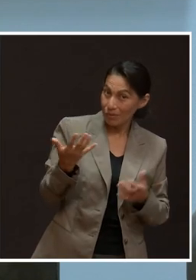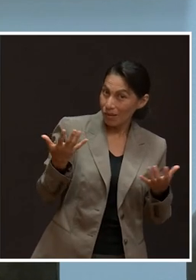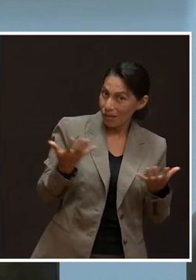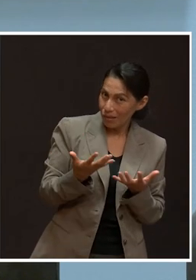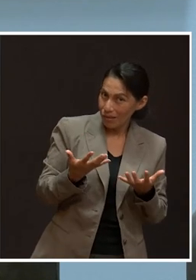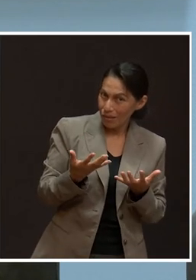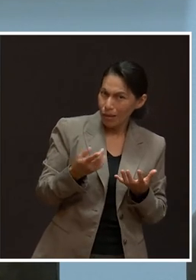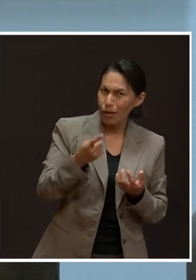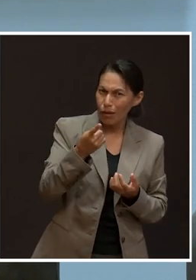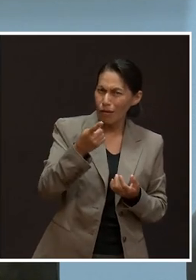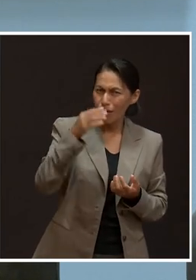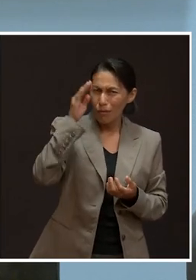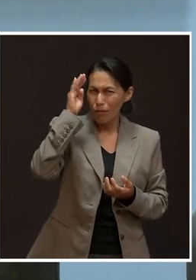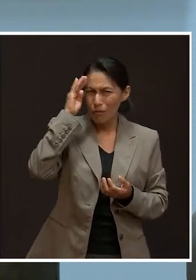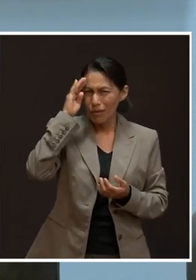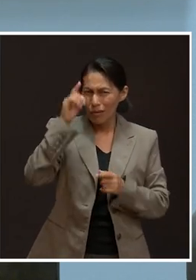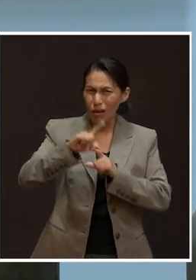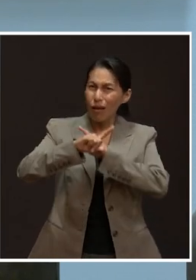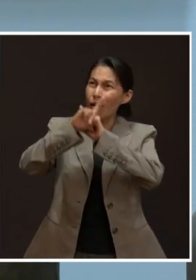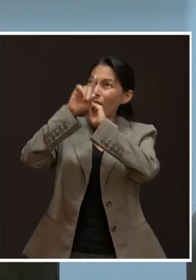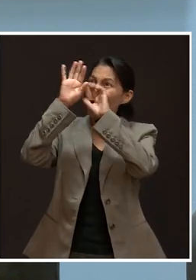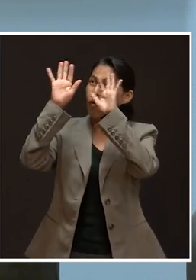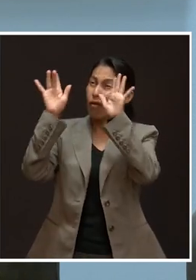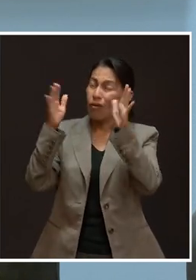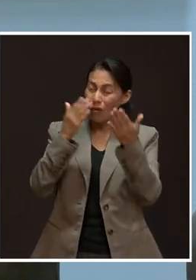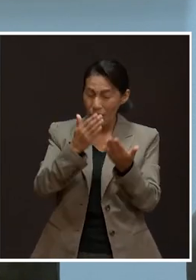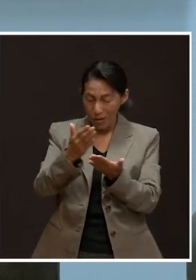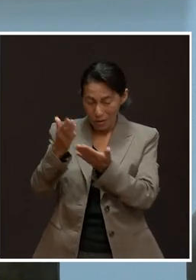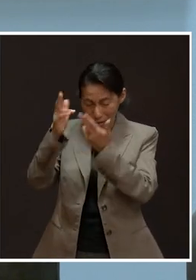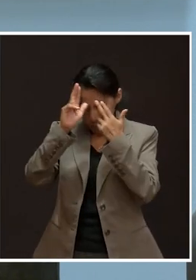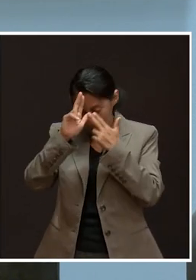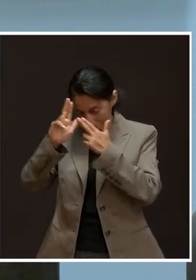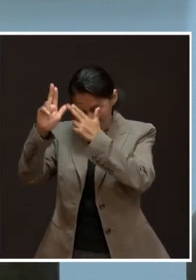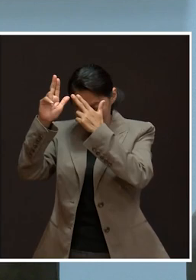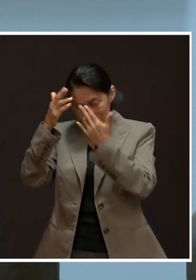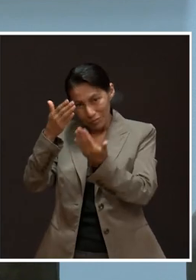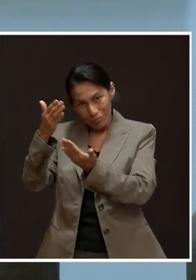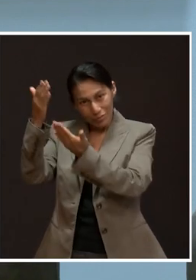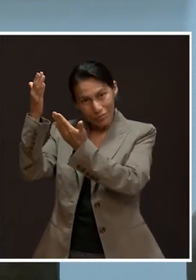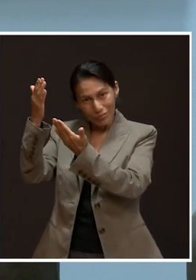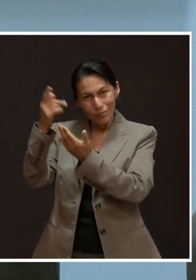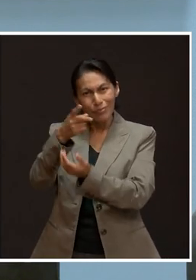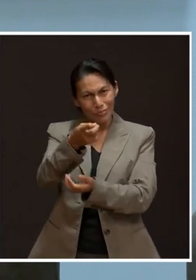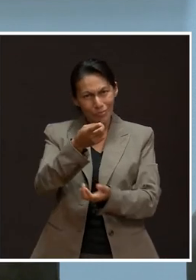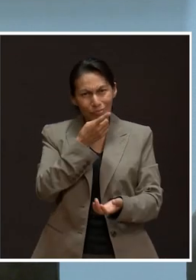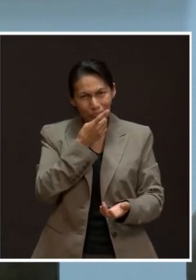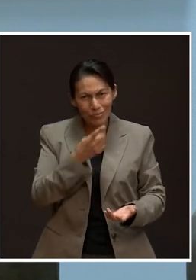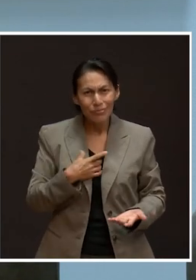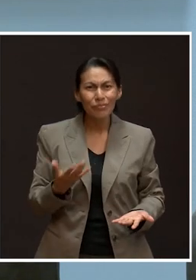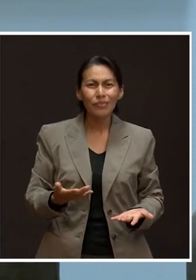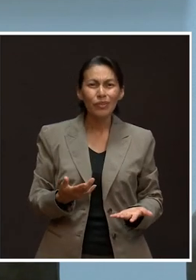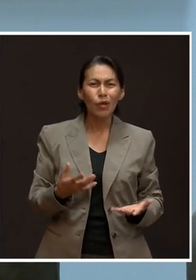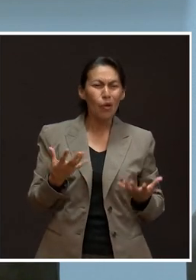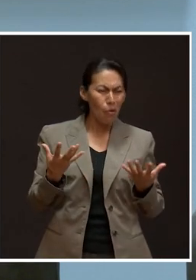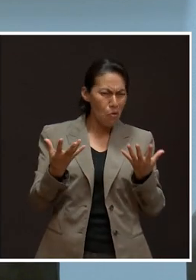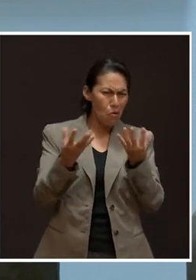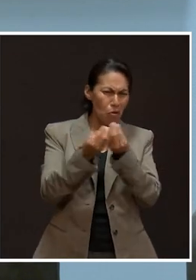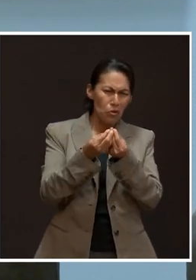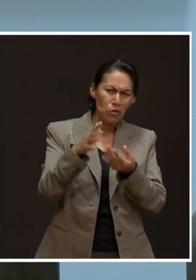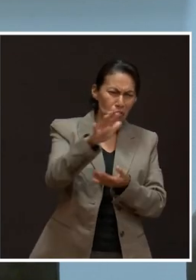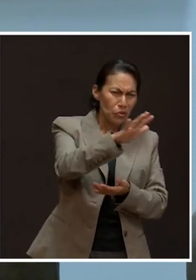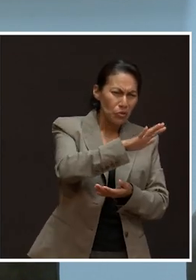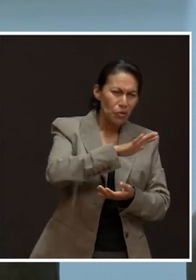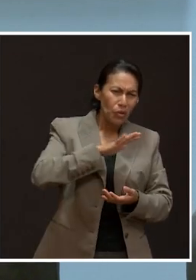consideras que Él merece la gloria y el honor, envíalo para que le demos públicamente honor y